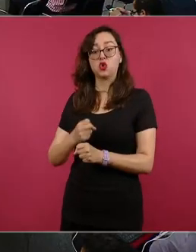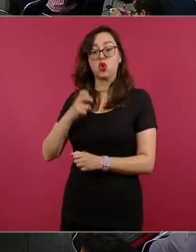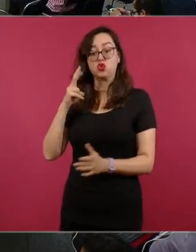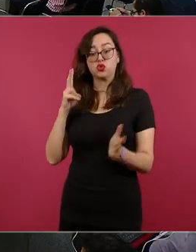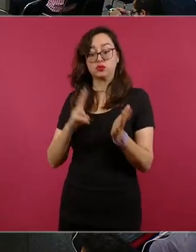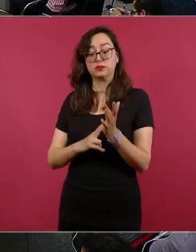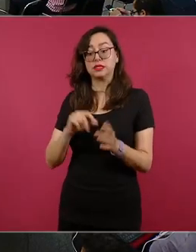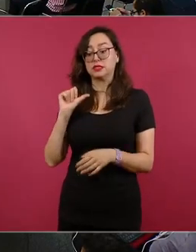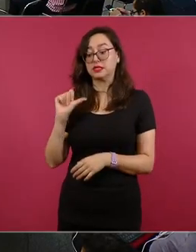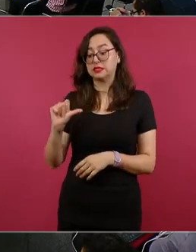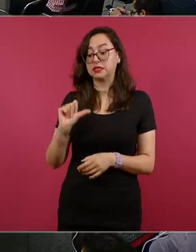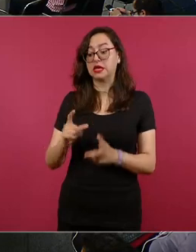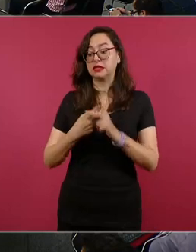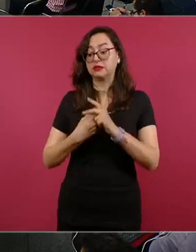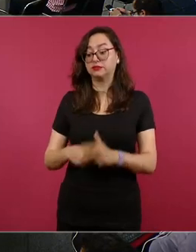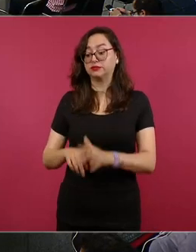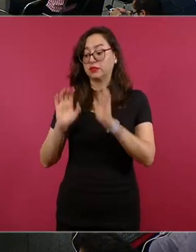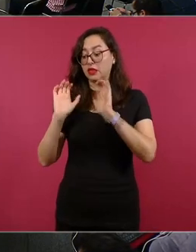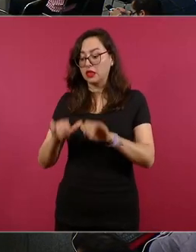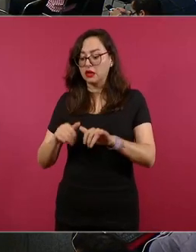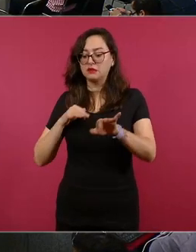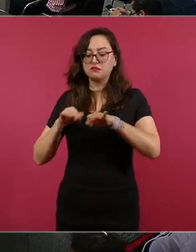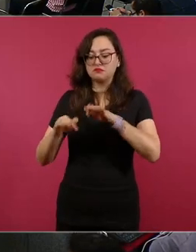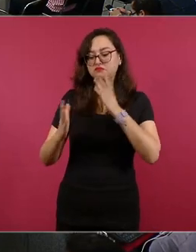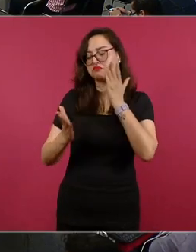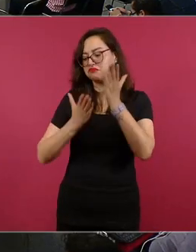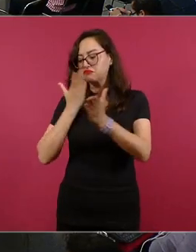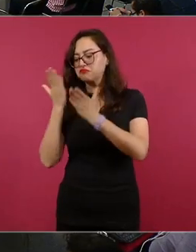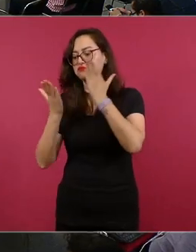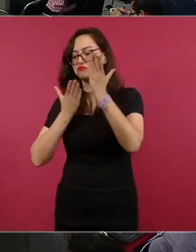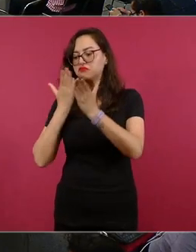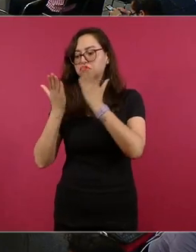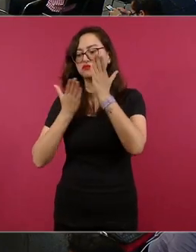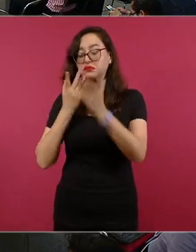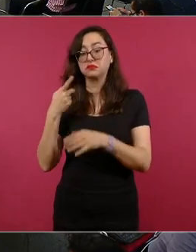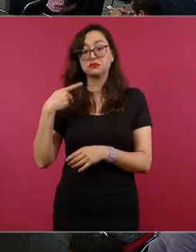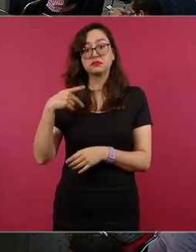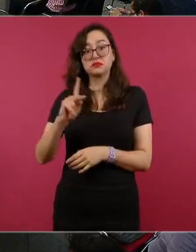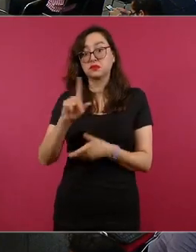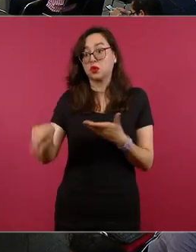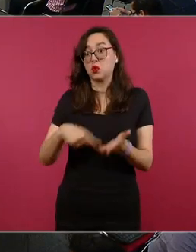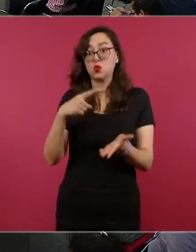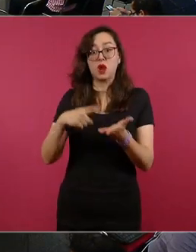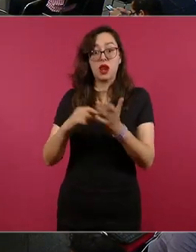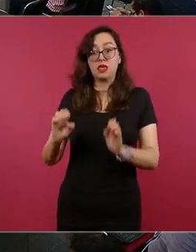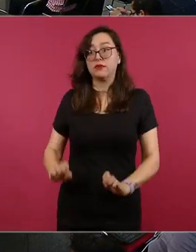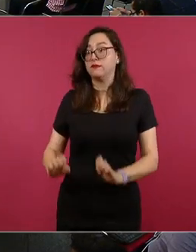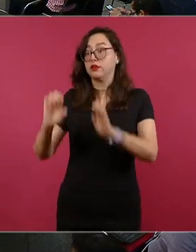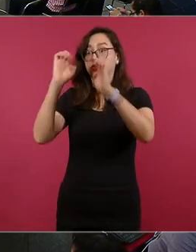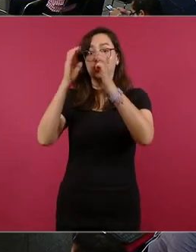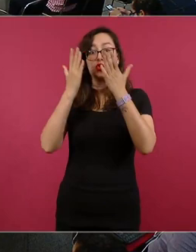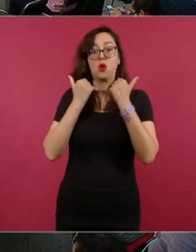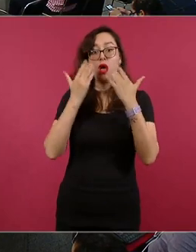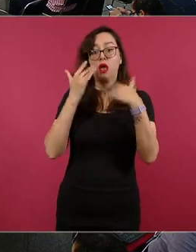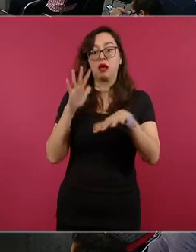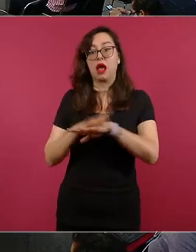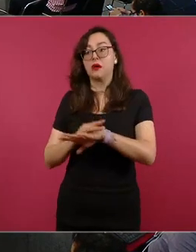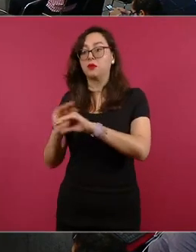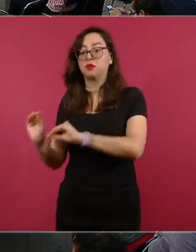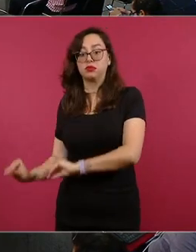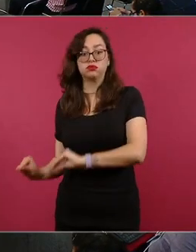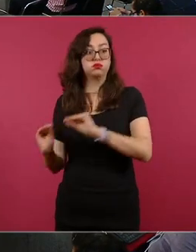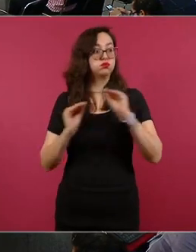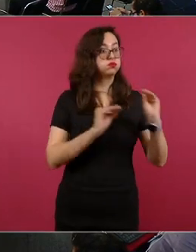sede Tlalpan han enfrentado numerosas dificultades debido a la falta de una sede definitiva. A lo largo del tiempo han sido